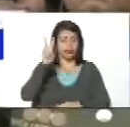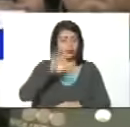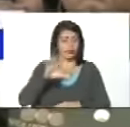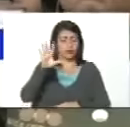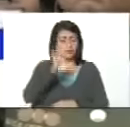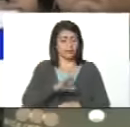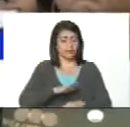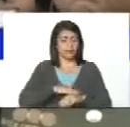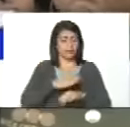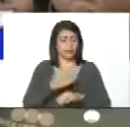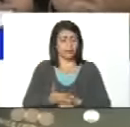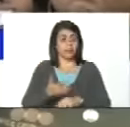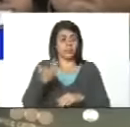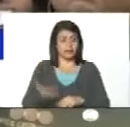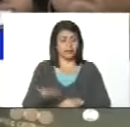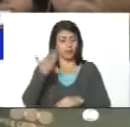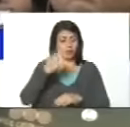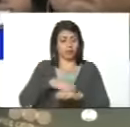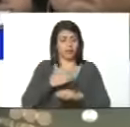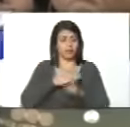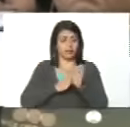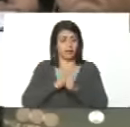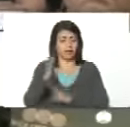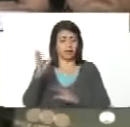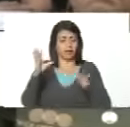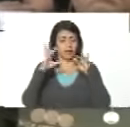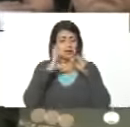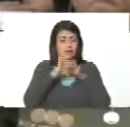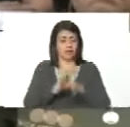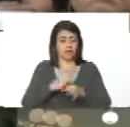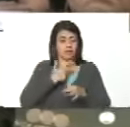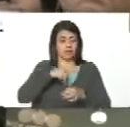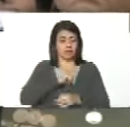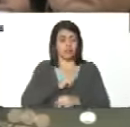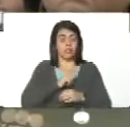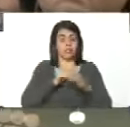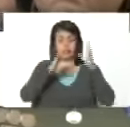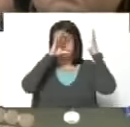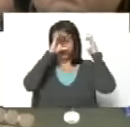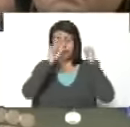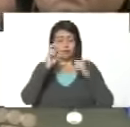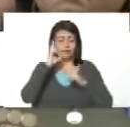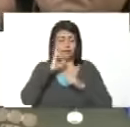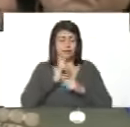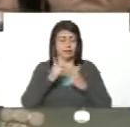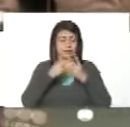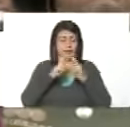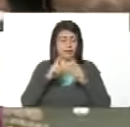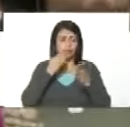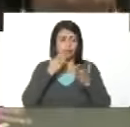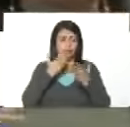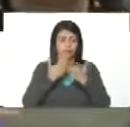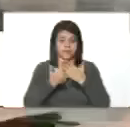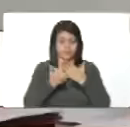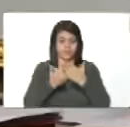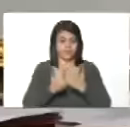y las venezolanas, y es un punto importante para seguir consolidando nuestra diplomacia bolivariana de paz. Muchísimas